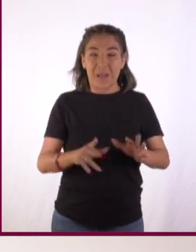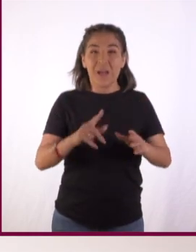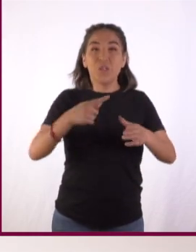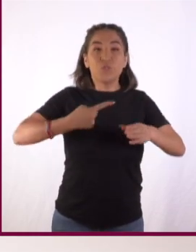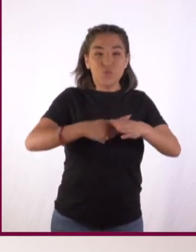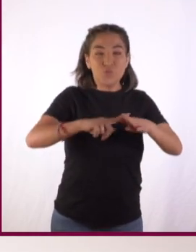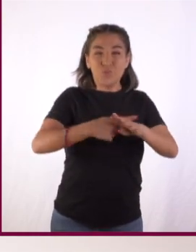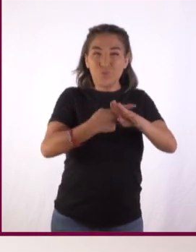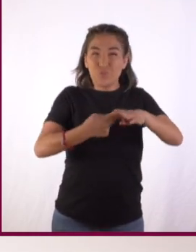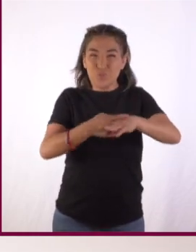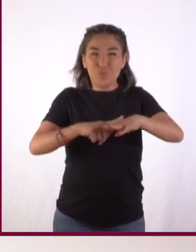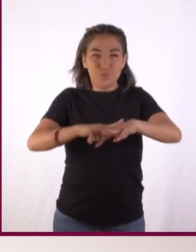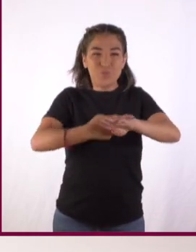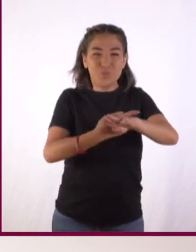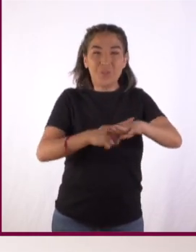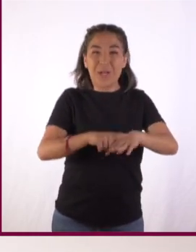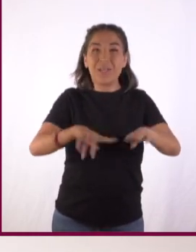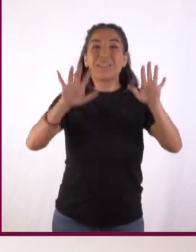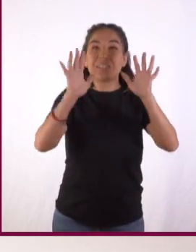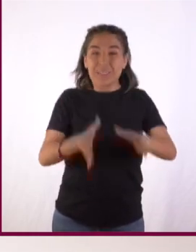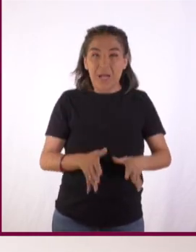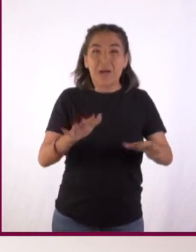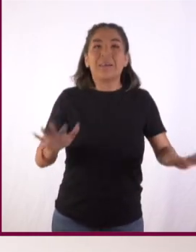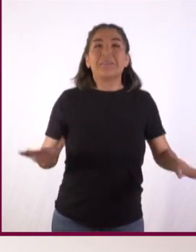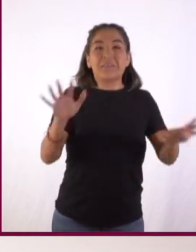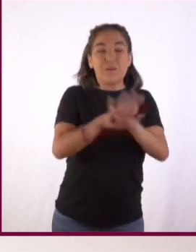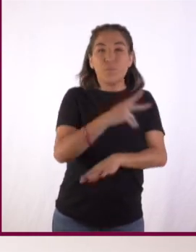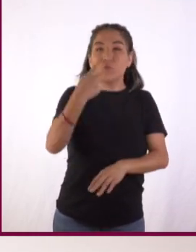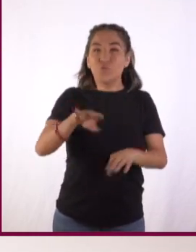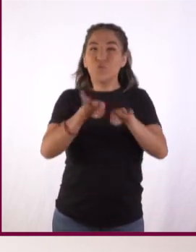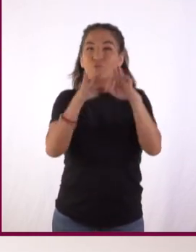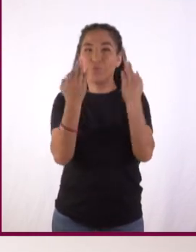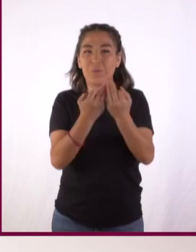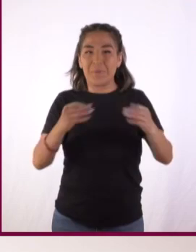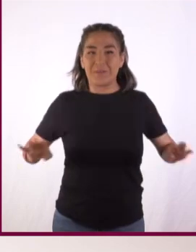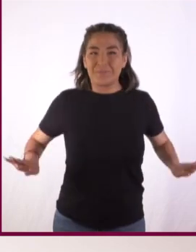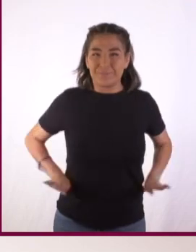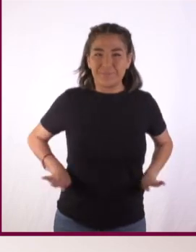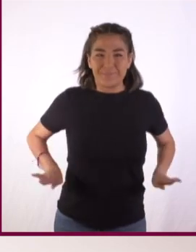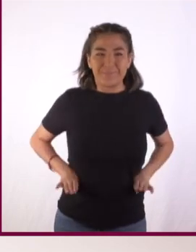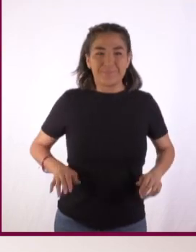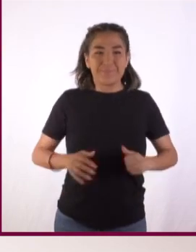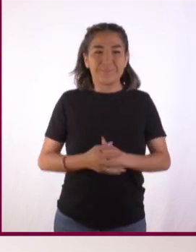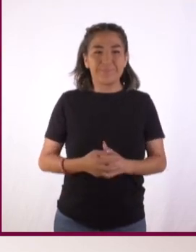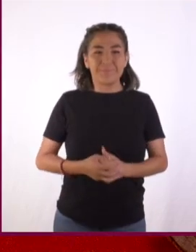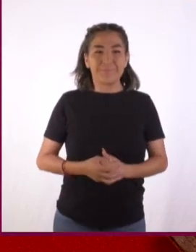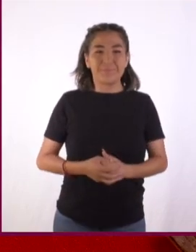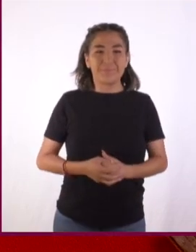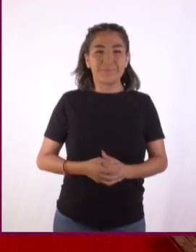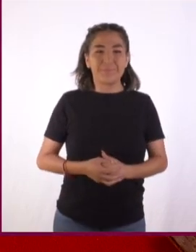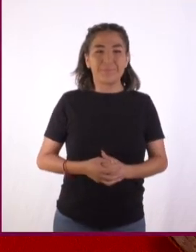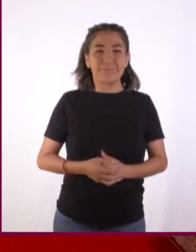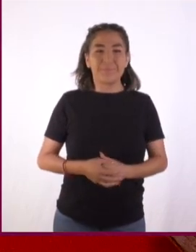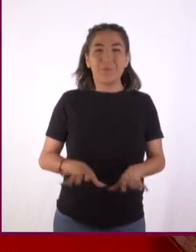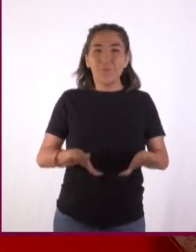Una vez que lo hemos frotado varias veces, vamos a corroborar si el desarmador cambió sus condiciones físicas.